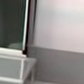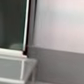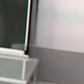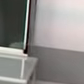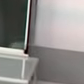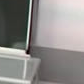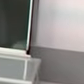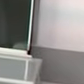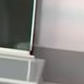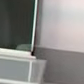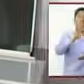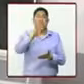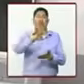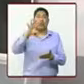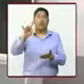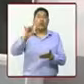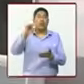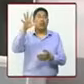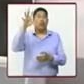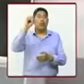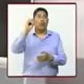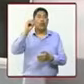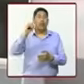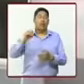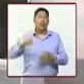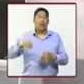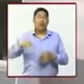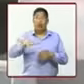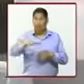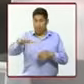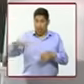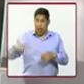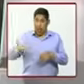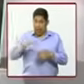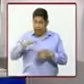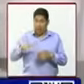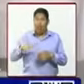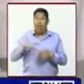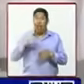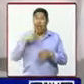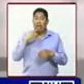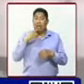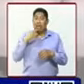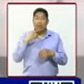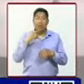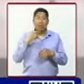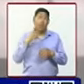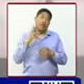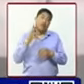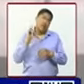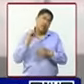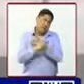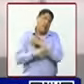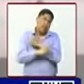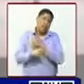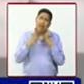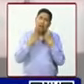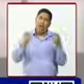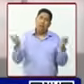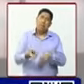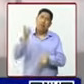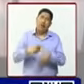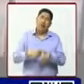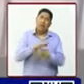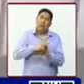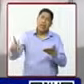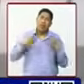En 1948, más de 50 estados promulgaron la primera Declaración Universal de Derechos Humanos. ¿Cómo estamos en este aspecto luego